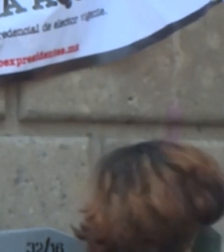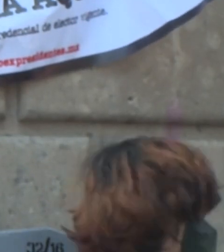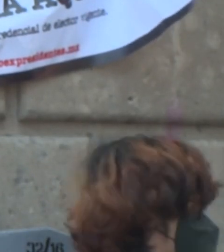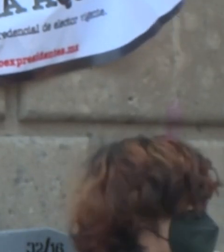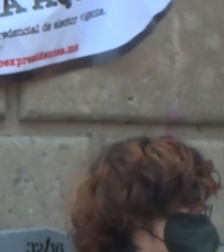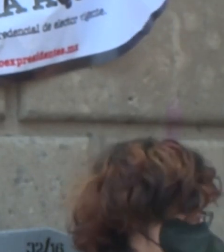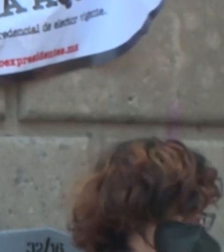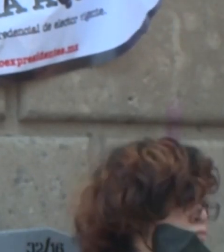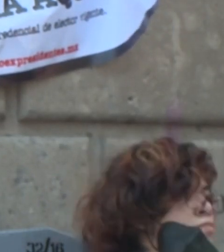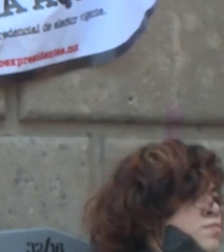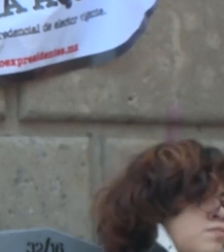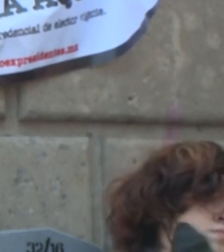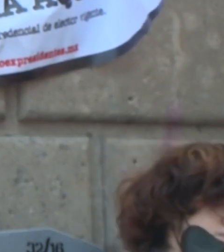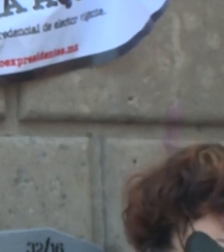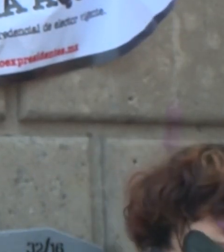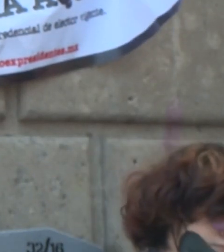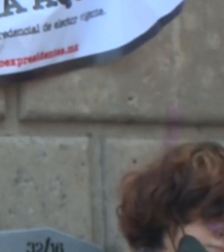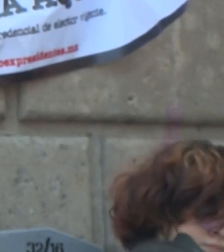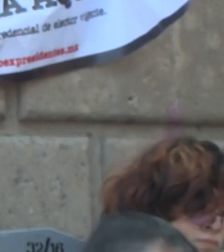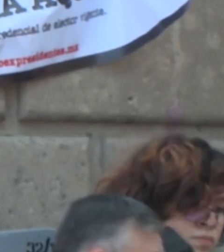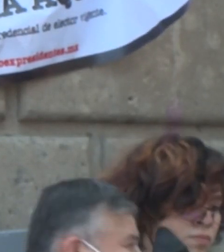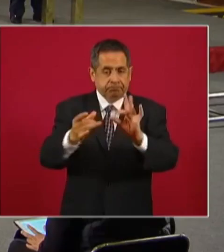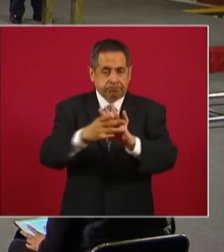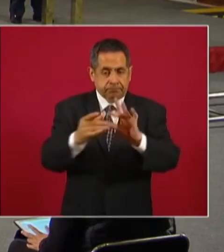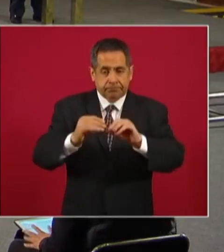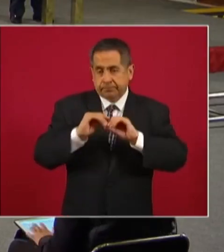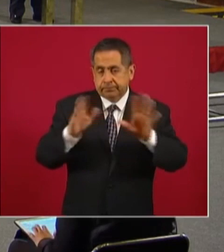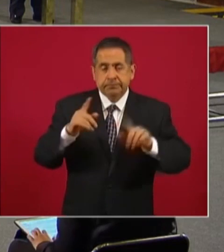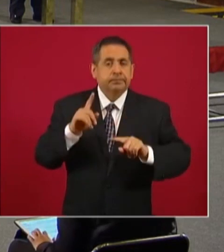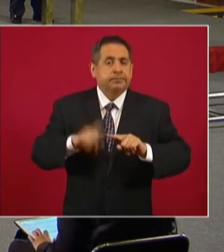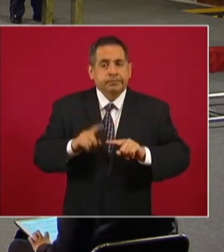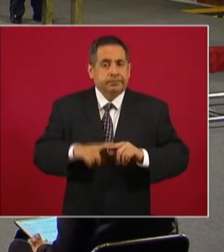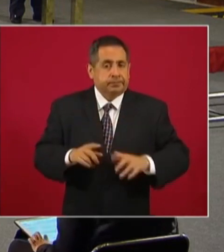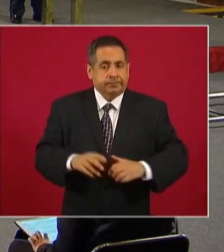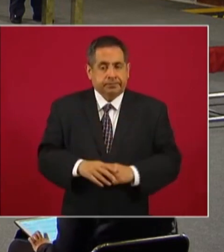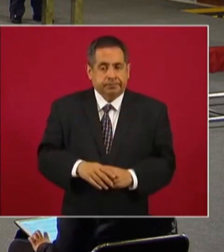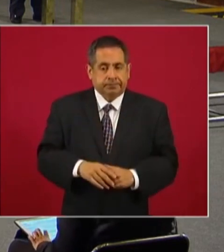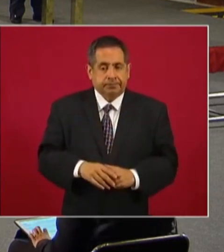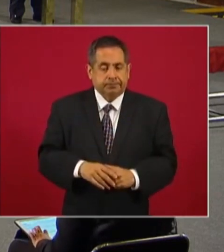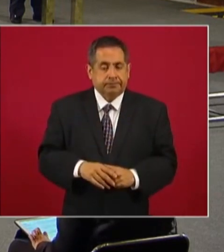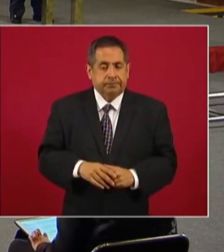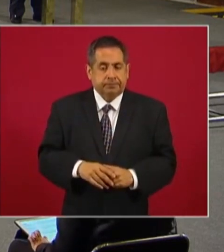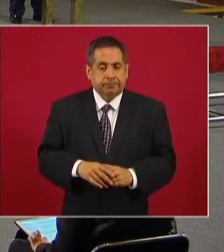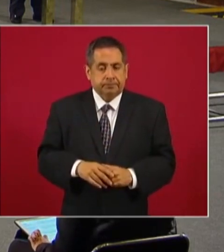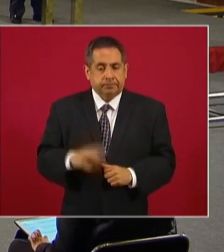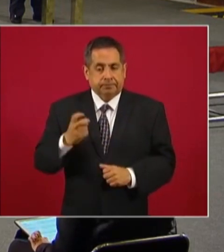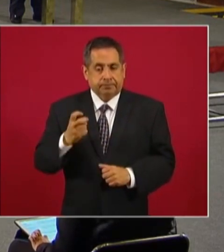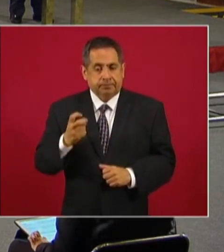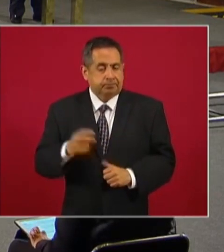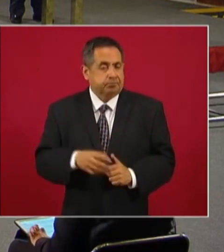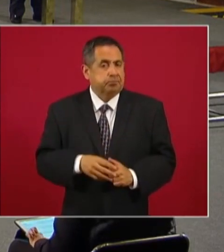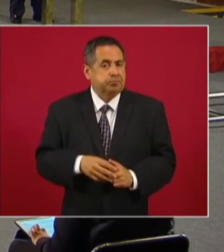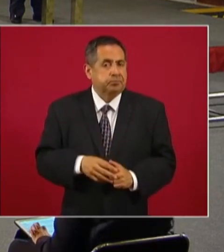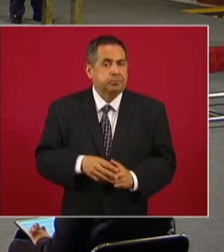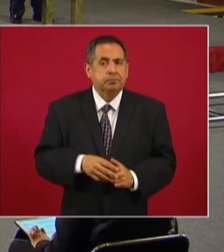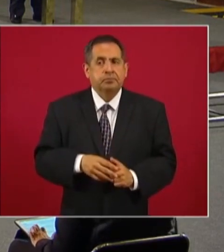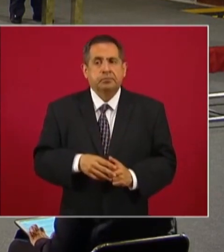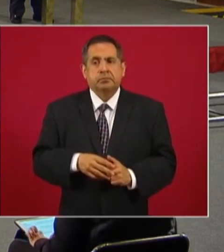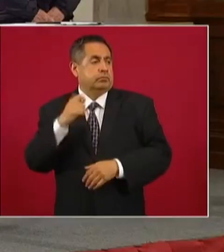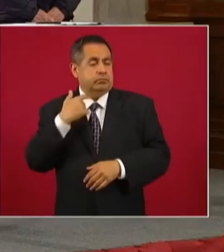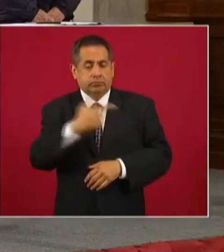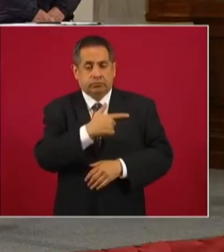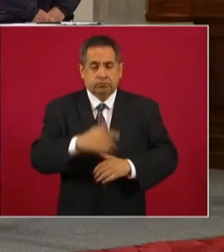lópez obrador ha sostenido que la corrupción es el principal mal de méxico pero ha rechazado apoyar directamente acciones judiciales